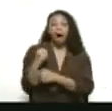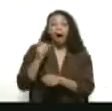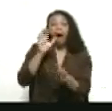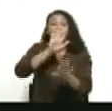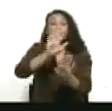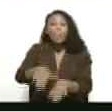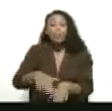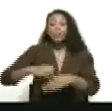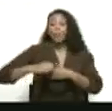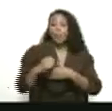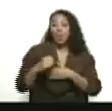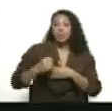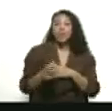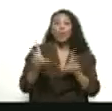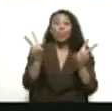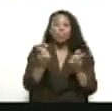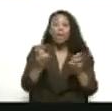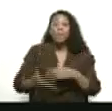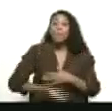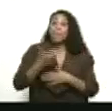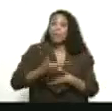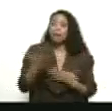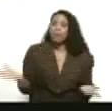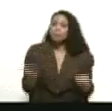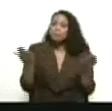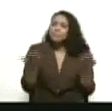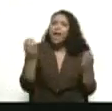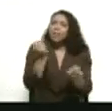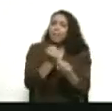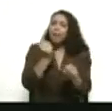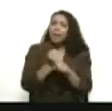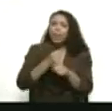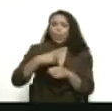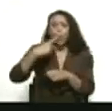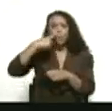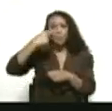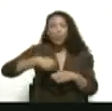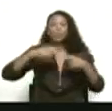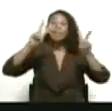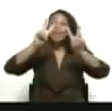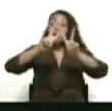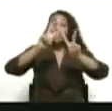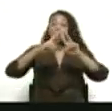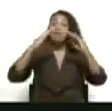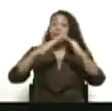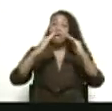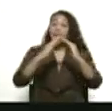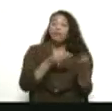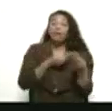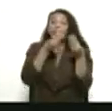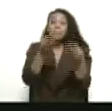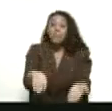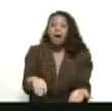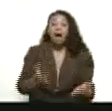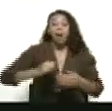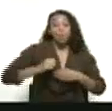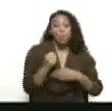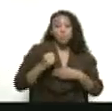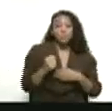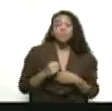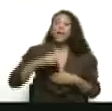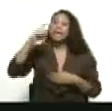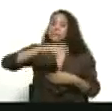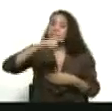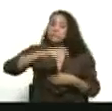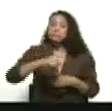tan importante que los va a motivar muchísimo como es el de la vivienda. Yo creo que eso tiene que ver mucho con lo que con